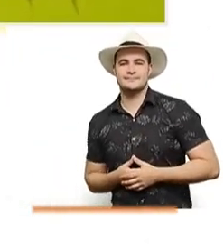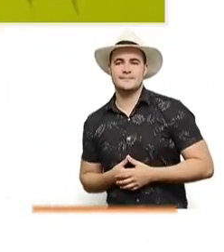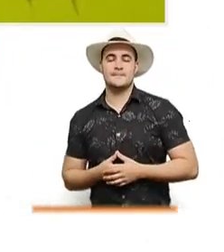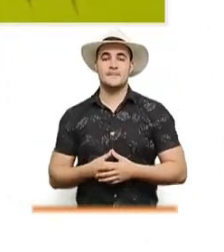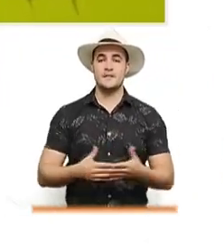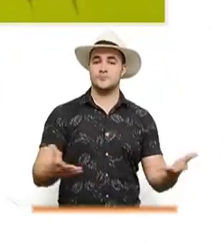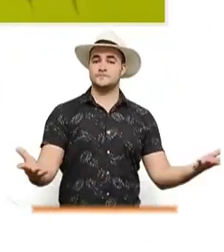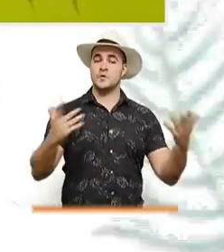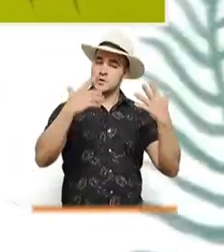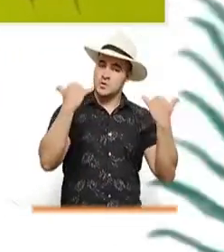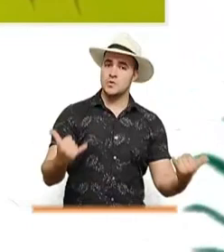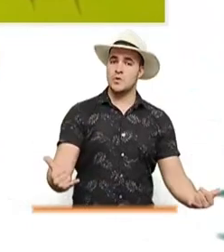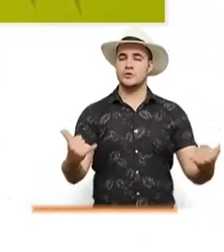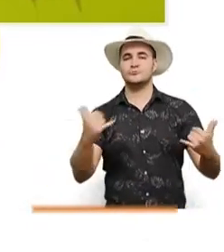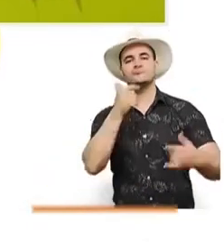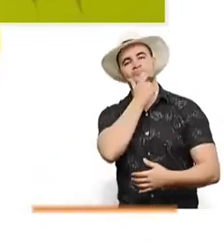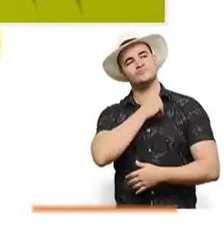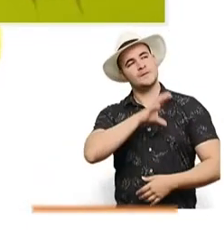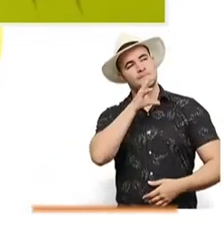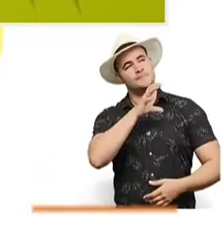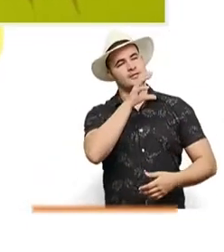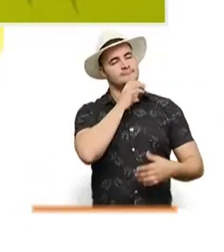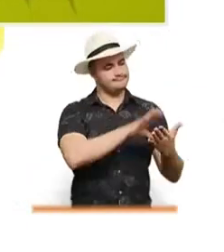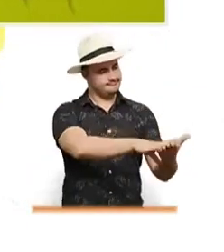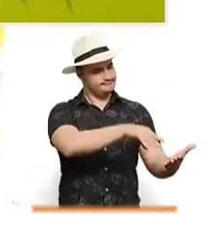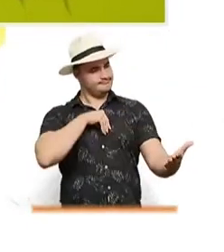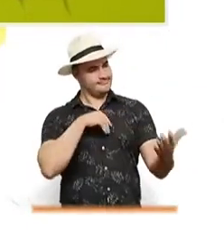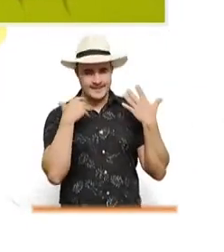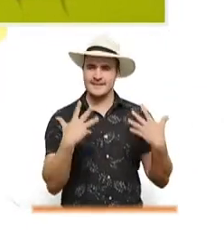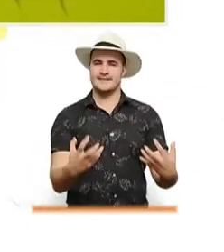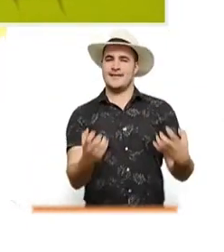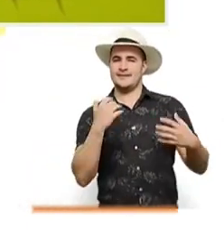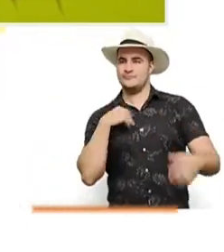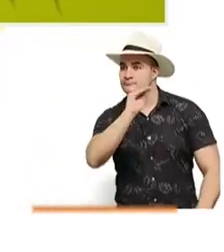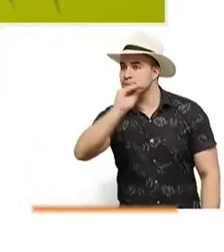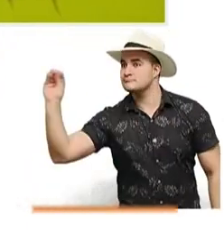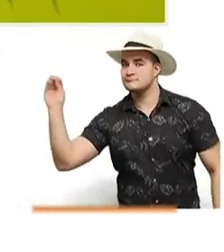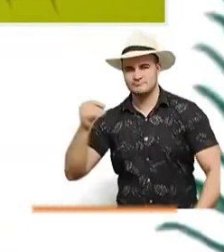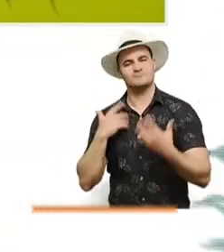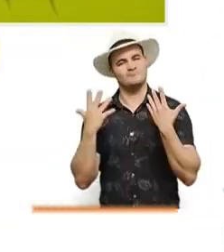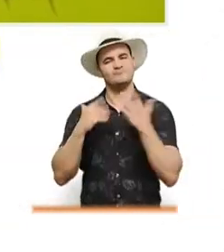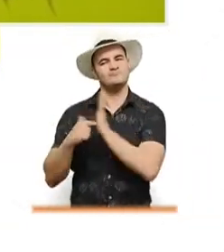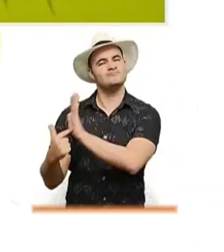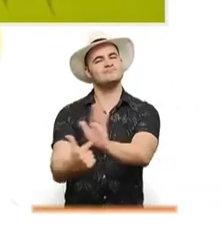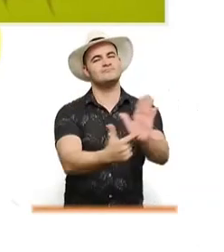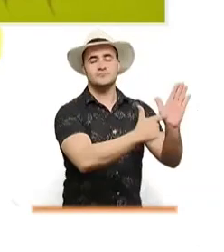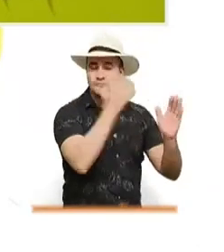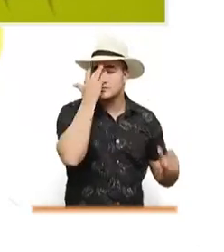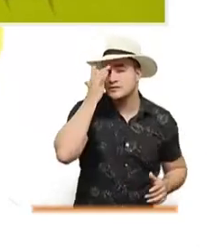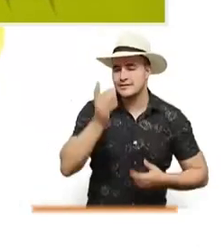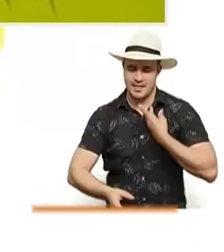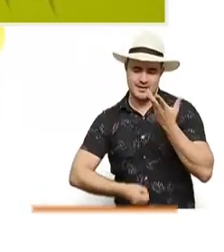Hoy voy a ser como un perro, de eso tengan la certeza, porque mi